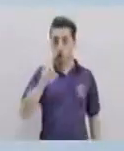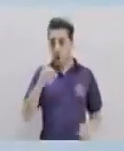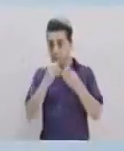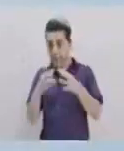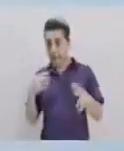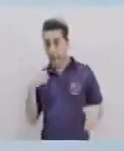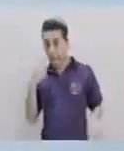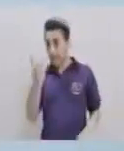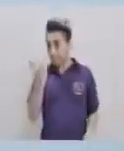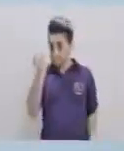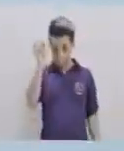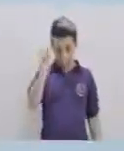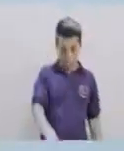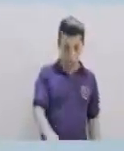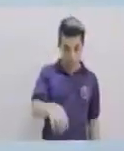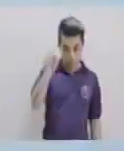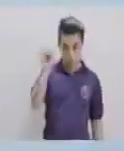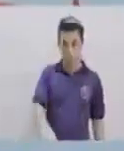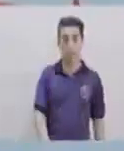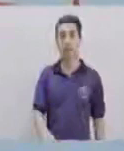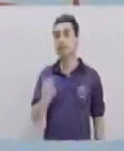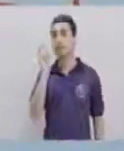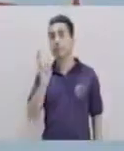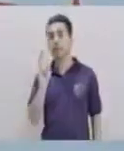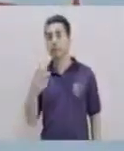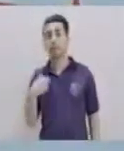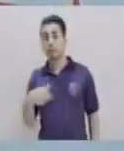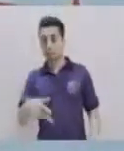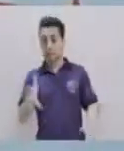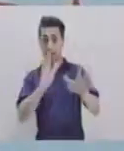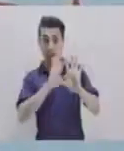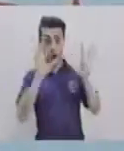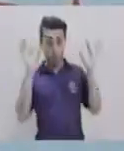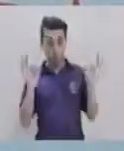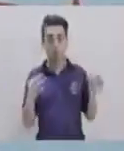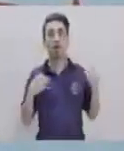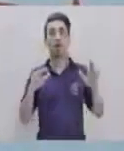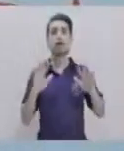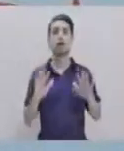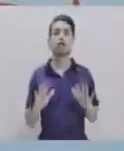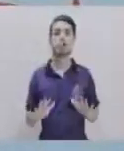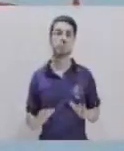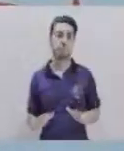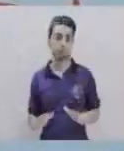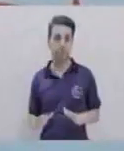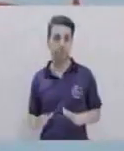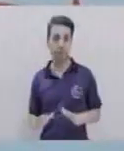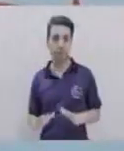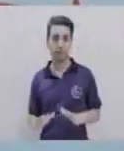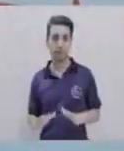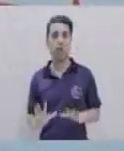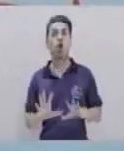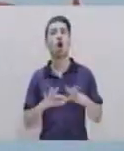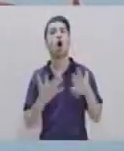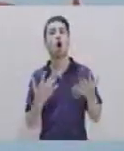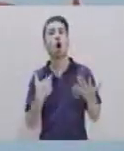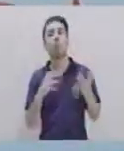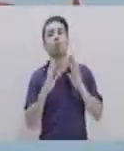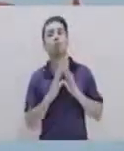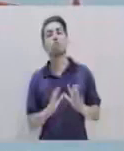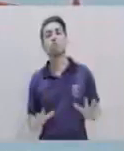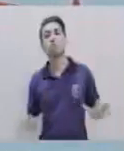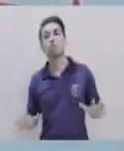a la calma cada vez que hacemos actividades físicas. ¿Cómo podemos volver a la calma? Dejamos nuestra pelota,